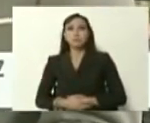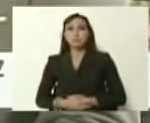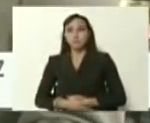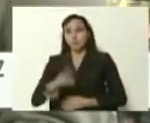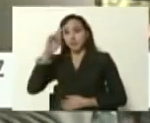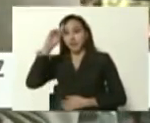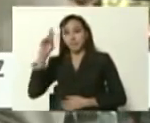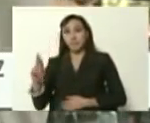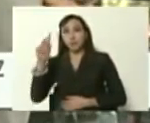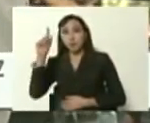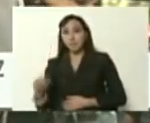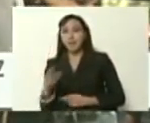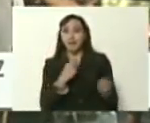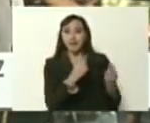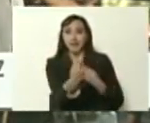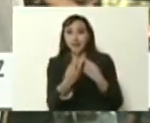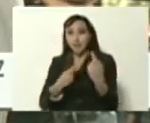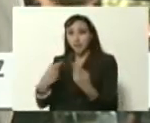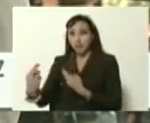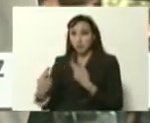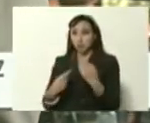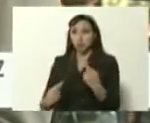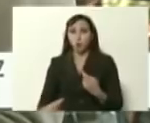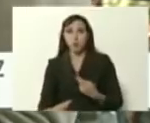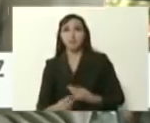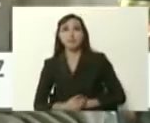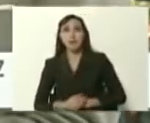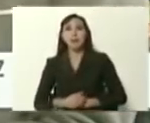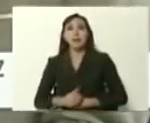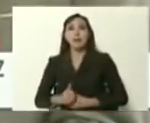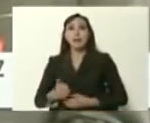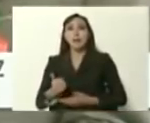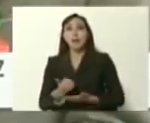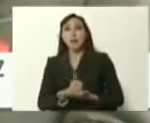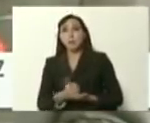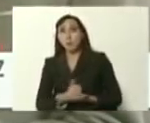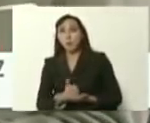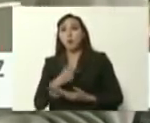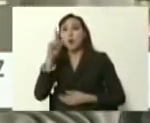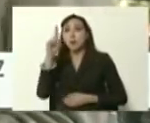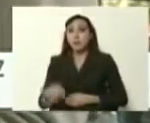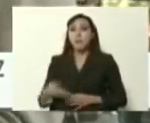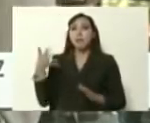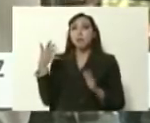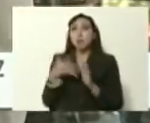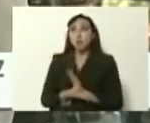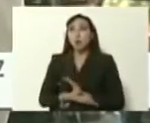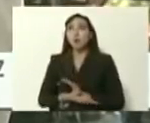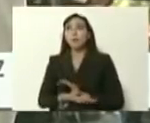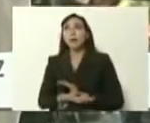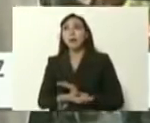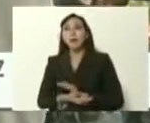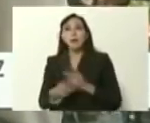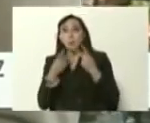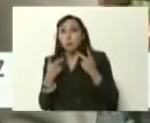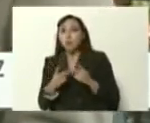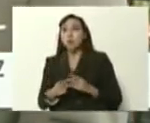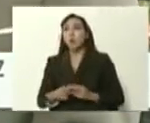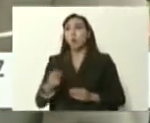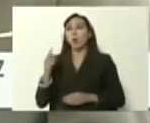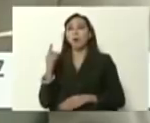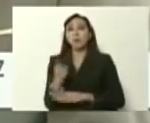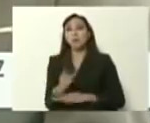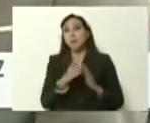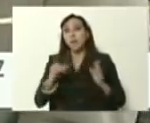Incluso las relaciones sentimentales homosexuales, por no ser de carácter de orden público, tampoco deberían generar